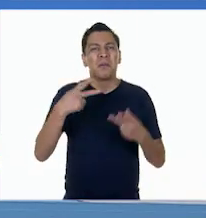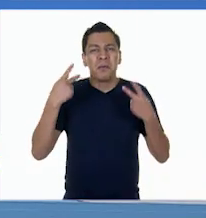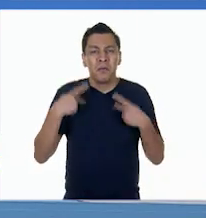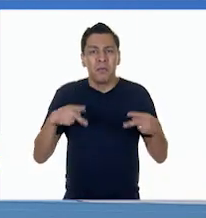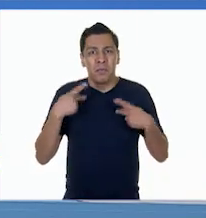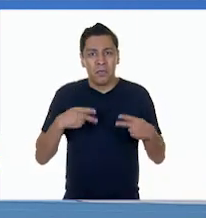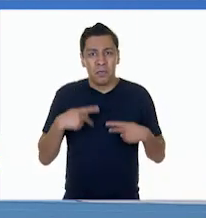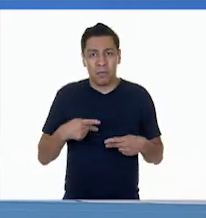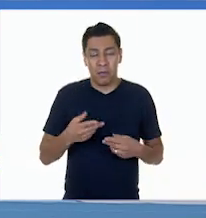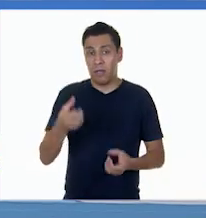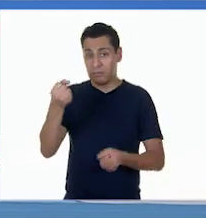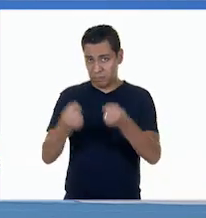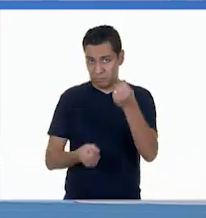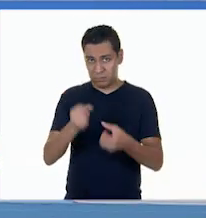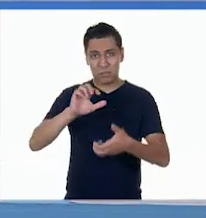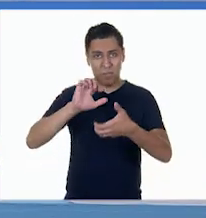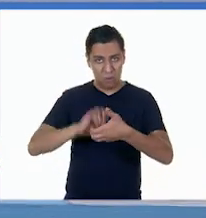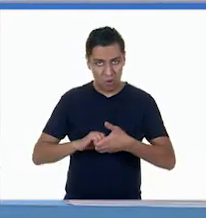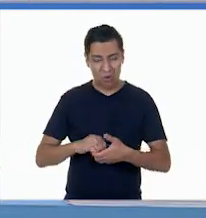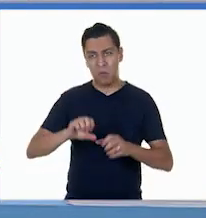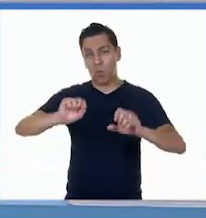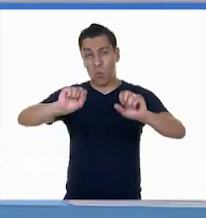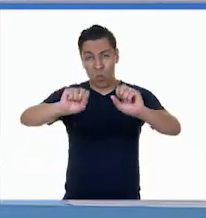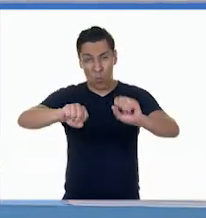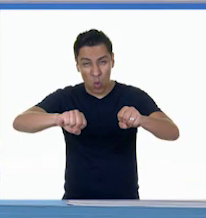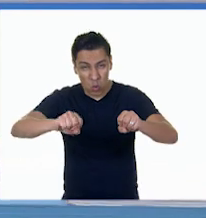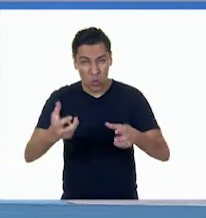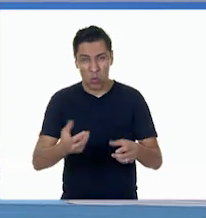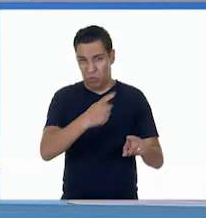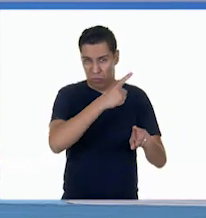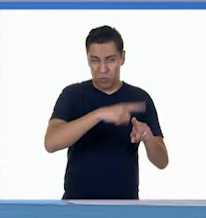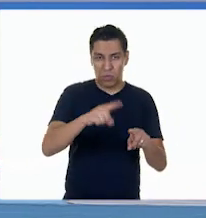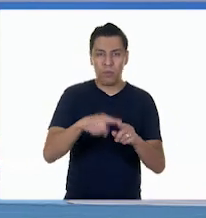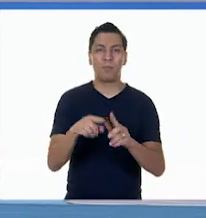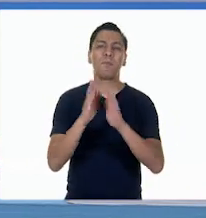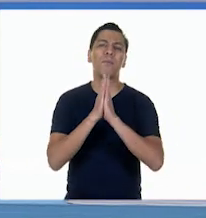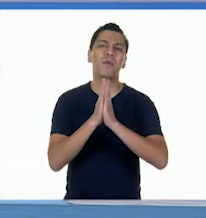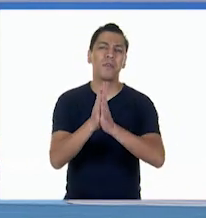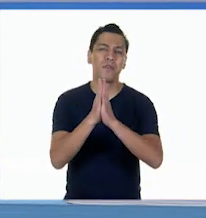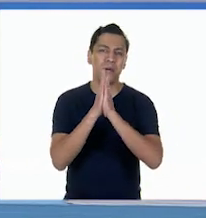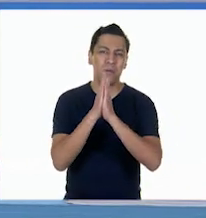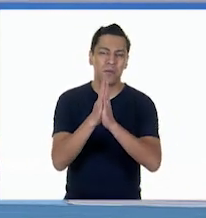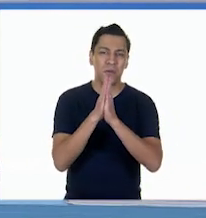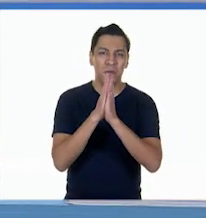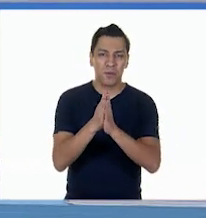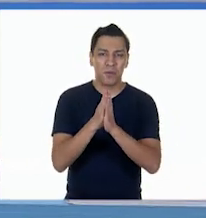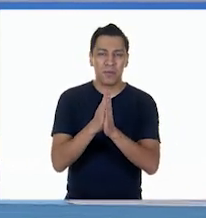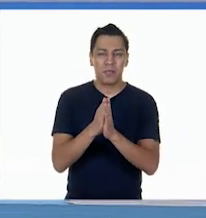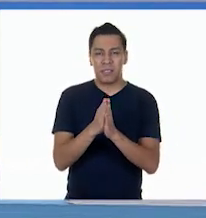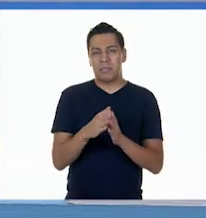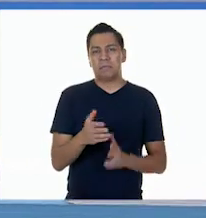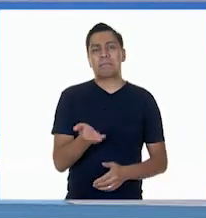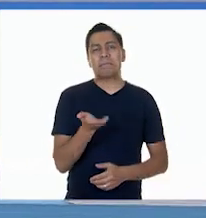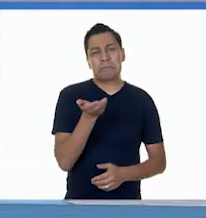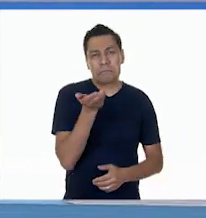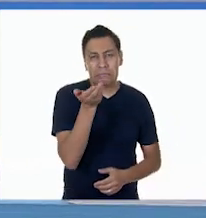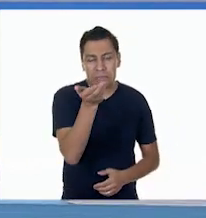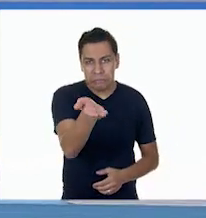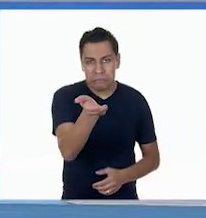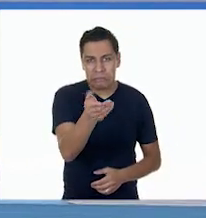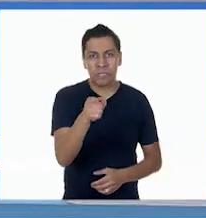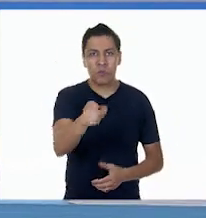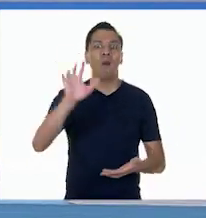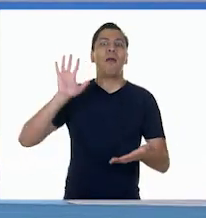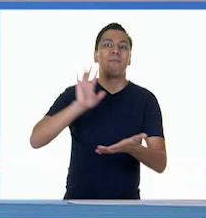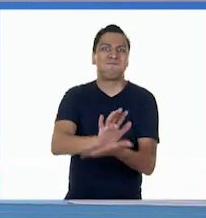que manejan automóviles, camiones y motocicletas, por favor, por lo que más quieran, no